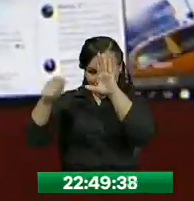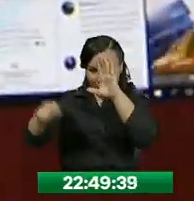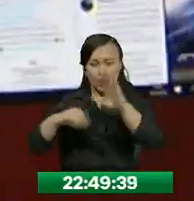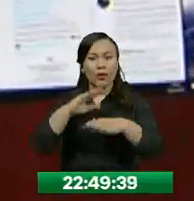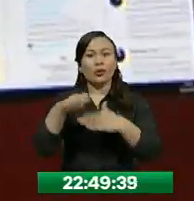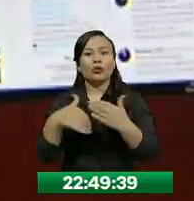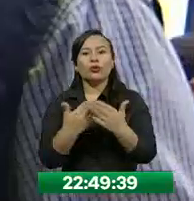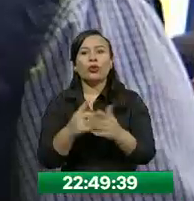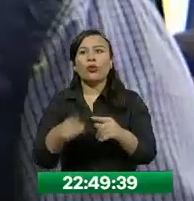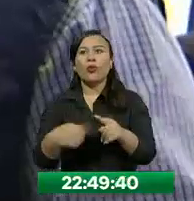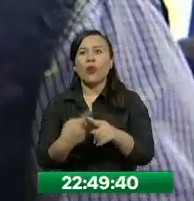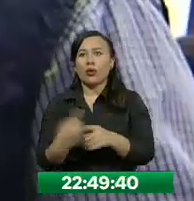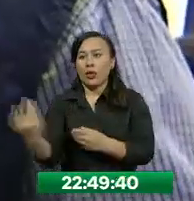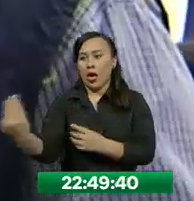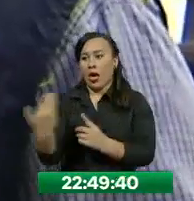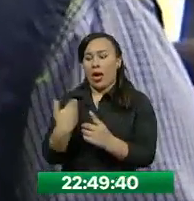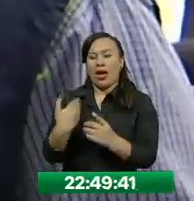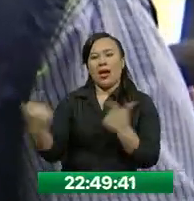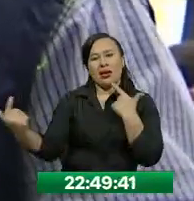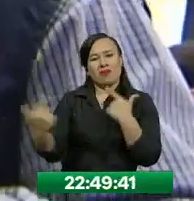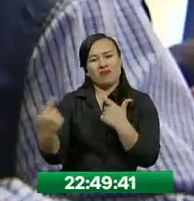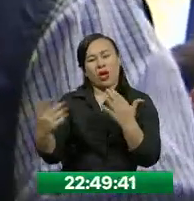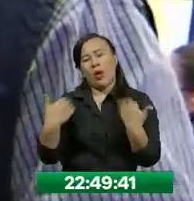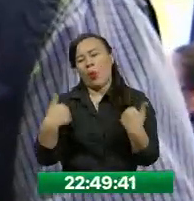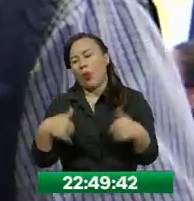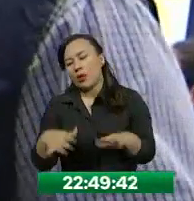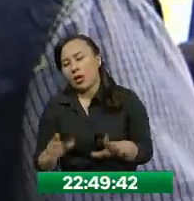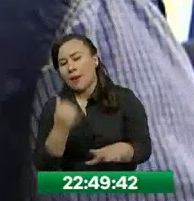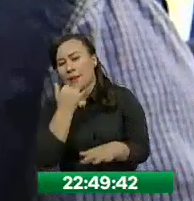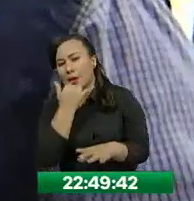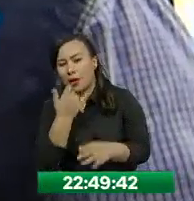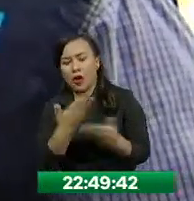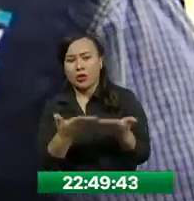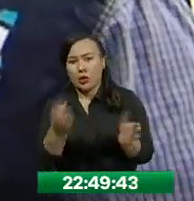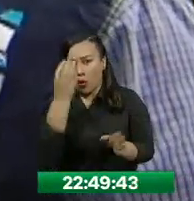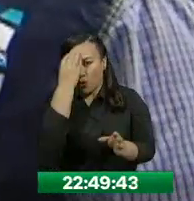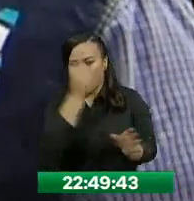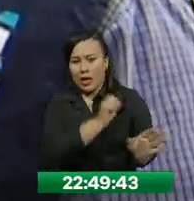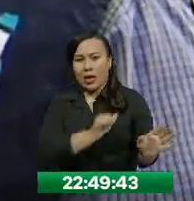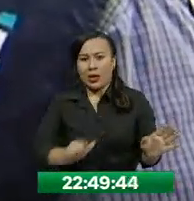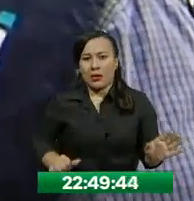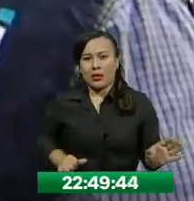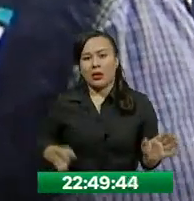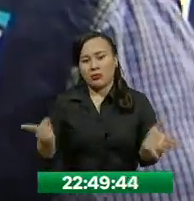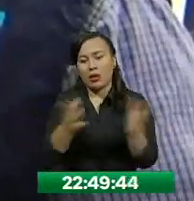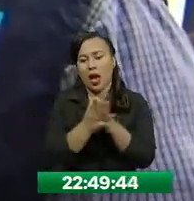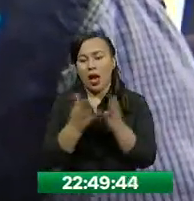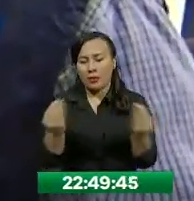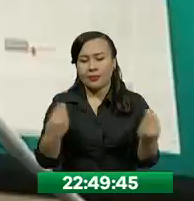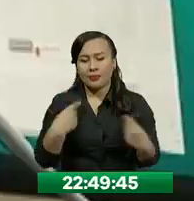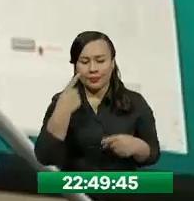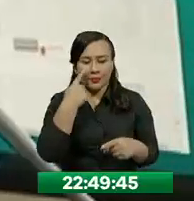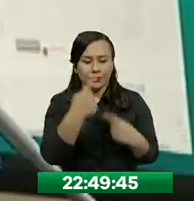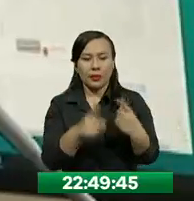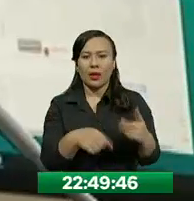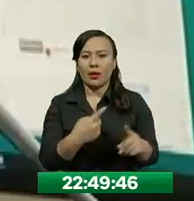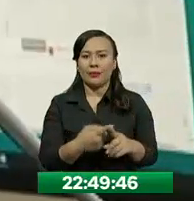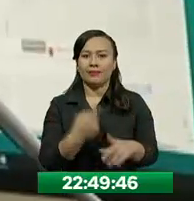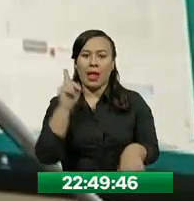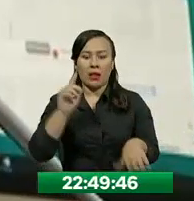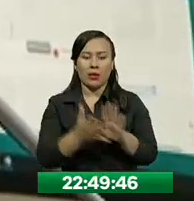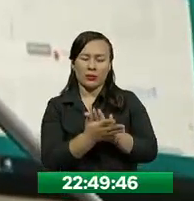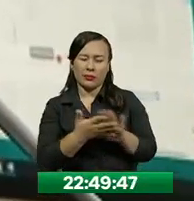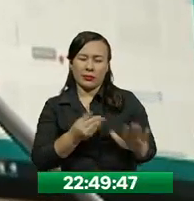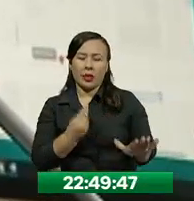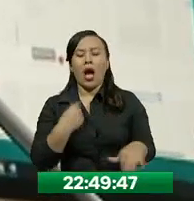en el momento de una actuación, para darnos transparencia en el momento de que ellos hacen una citación o están con algún evento. Según informes